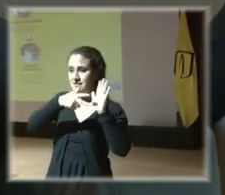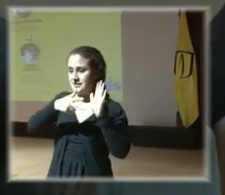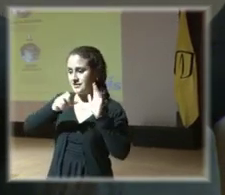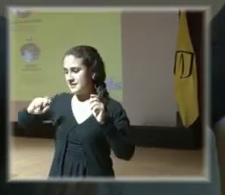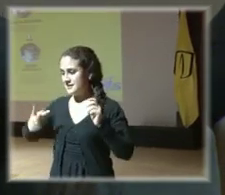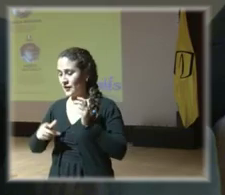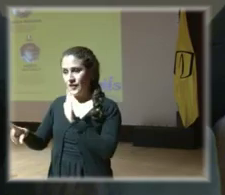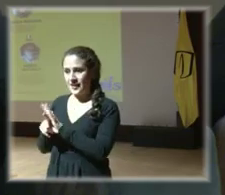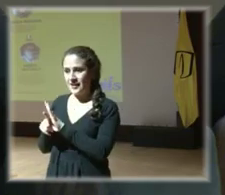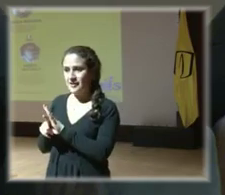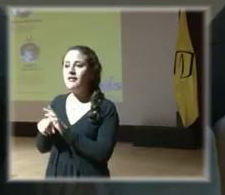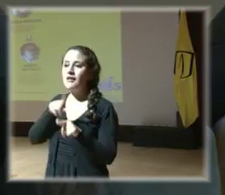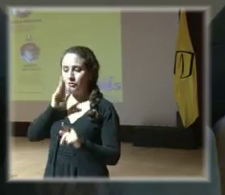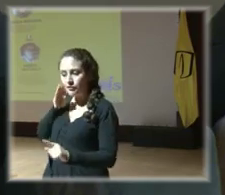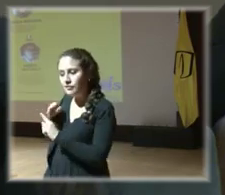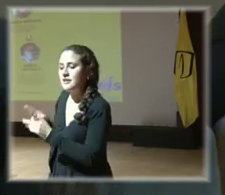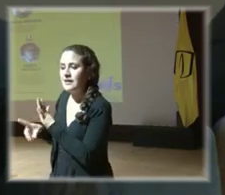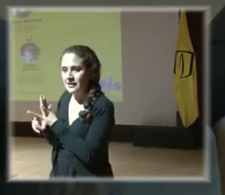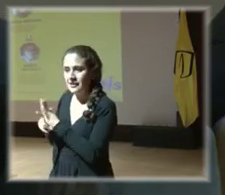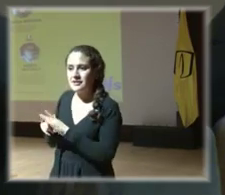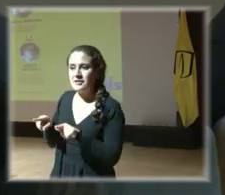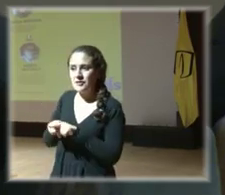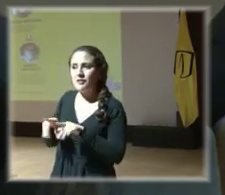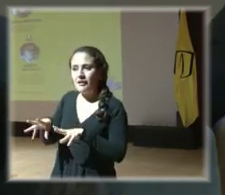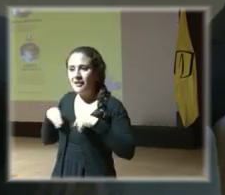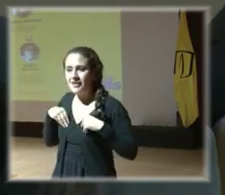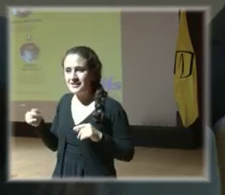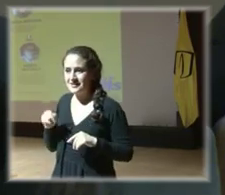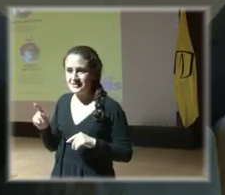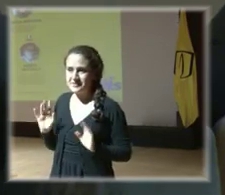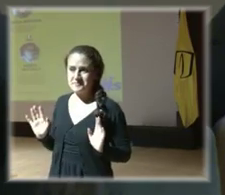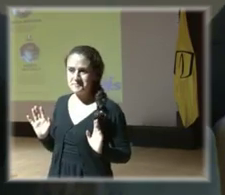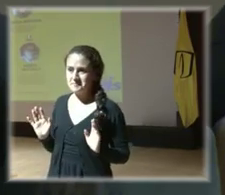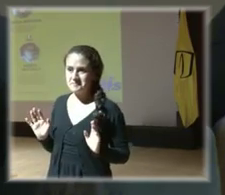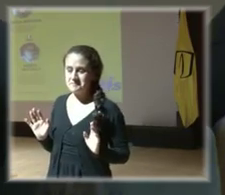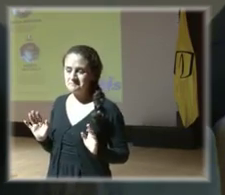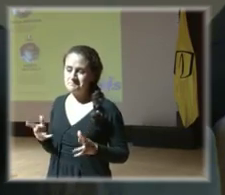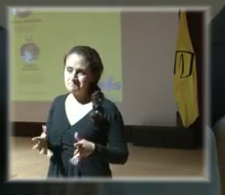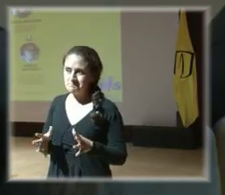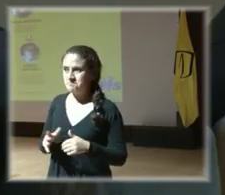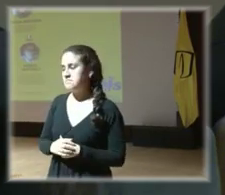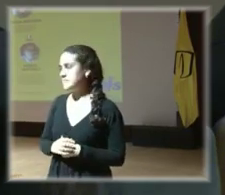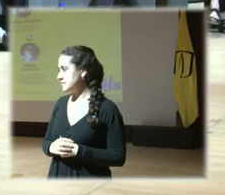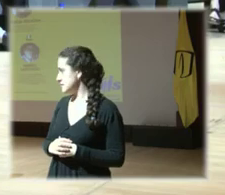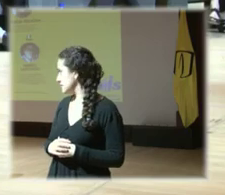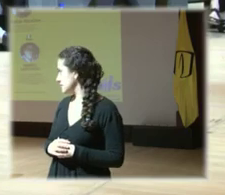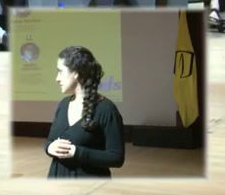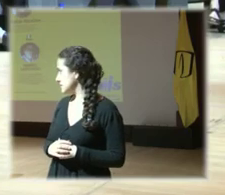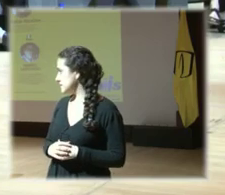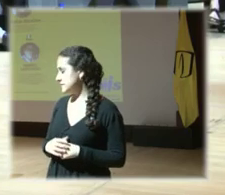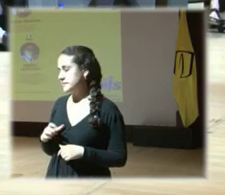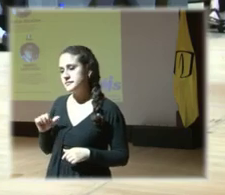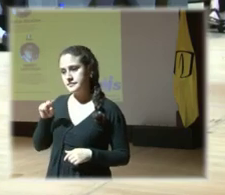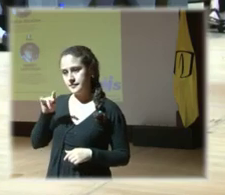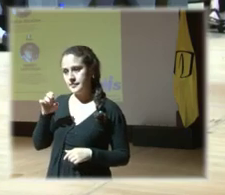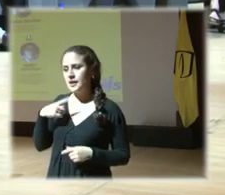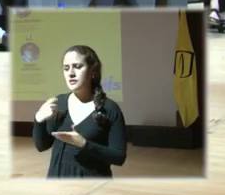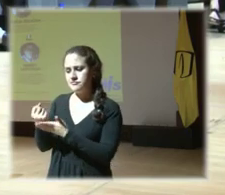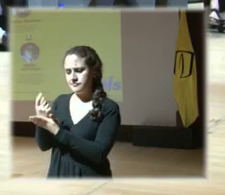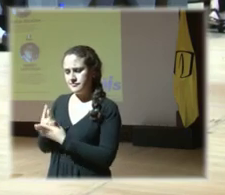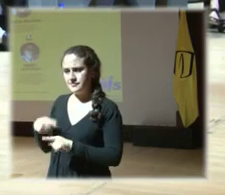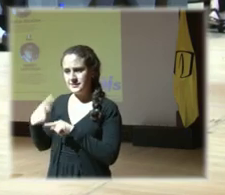jueces no han querido dar ese paso o lo han dado de una manera muy tenue. Hay varias preguntas